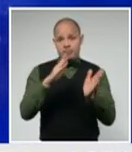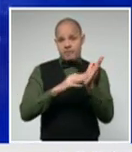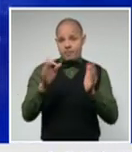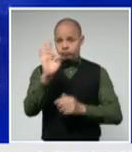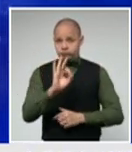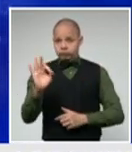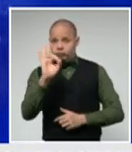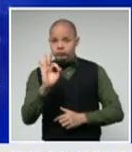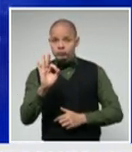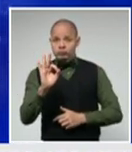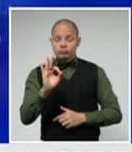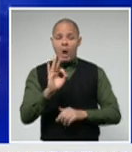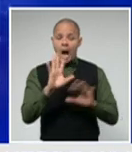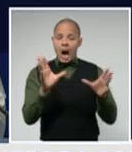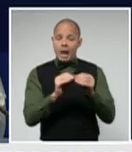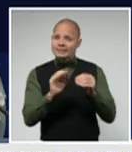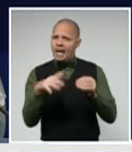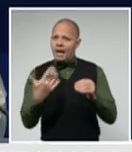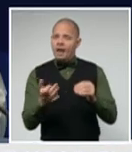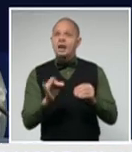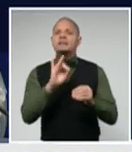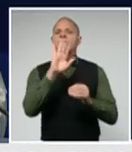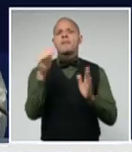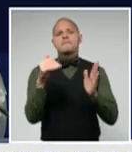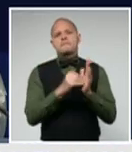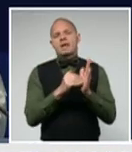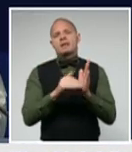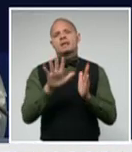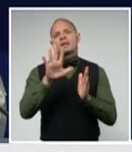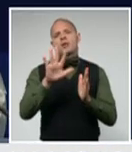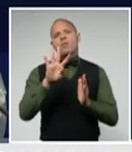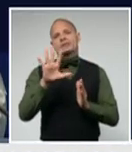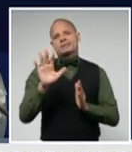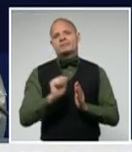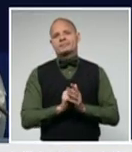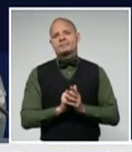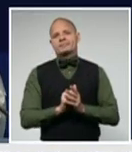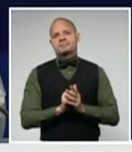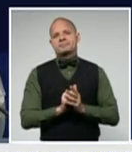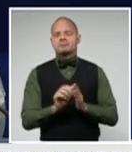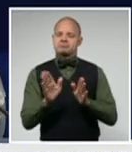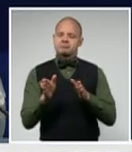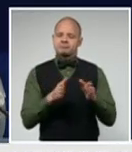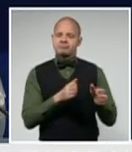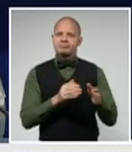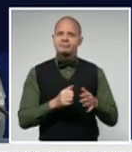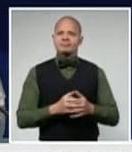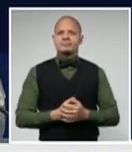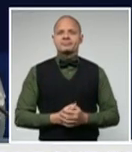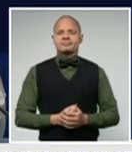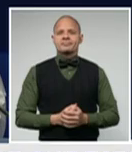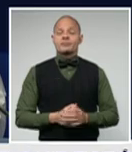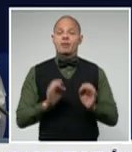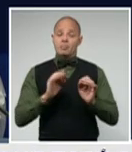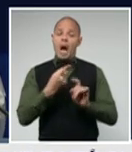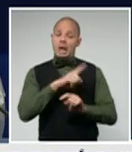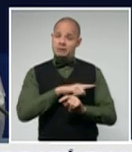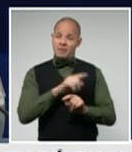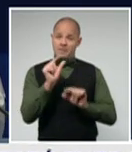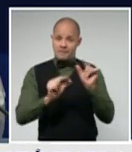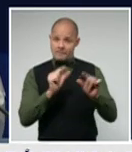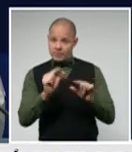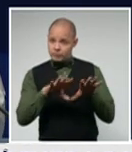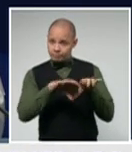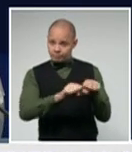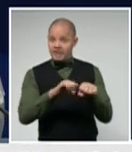7.545 muestras procesadas. Gracias, Lilia. Los 62 casos diagnosticados,